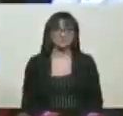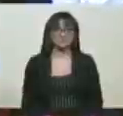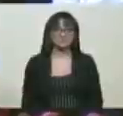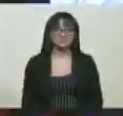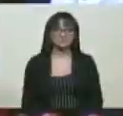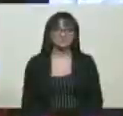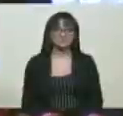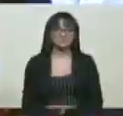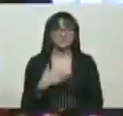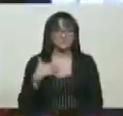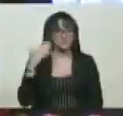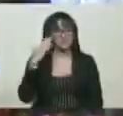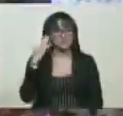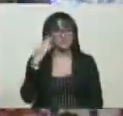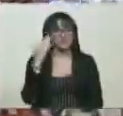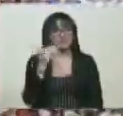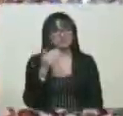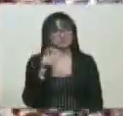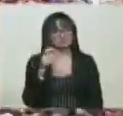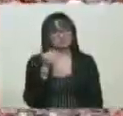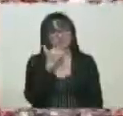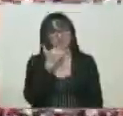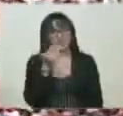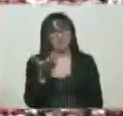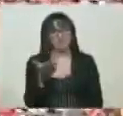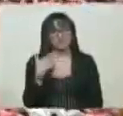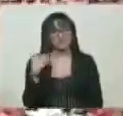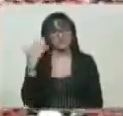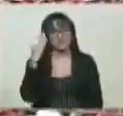Yo sabía que esto iba a pasar.